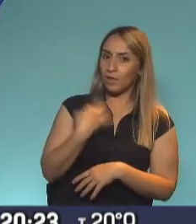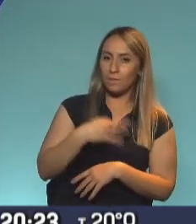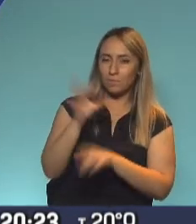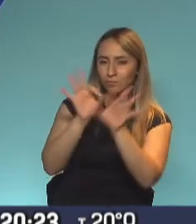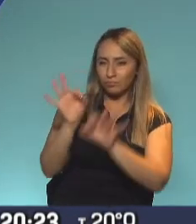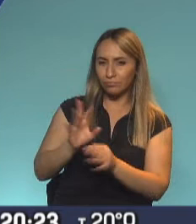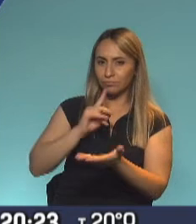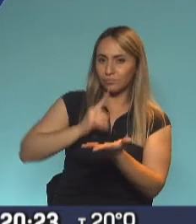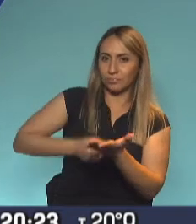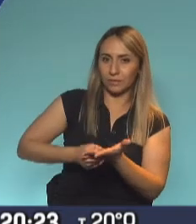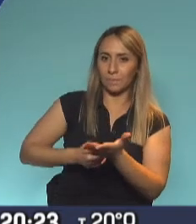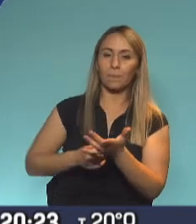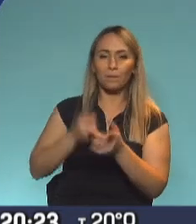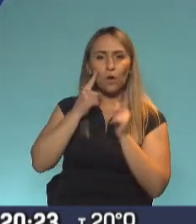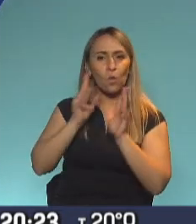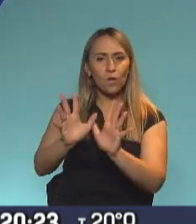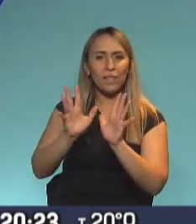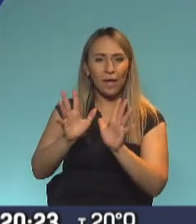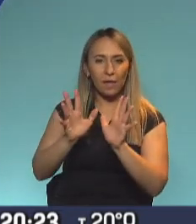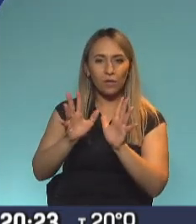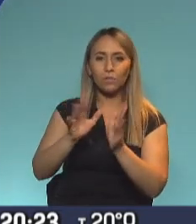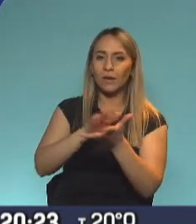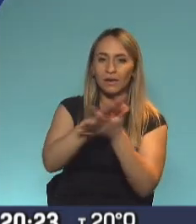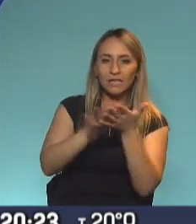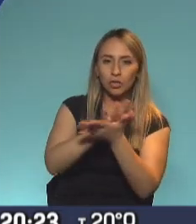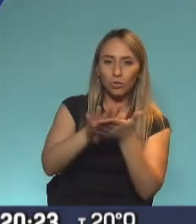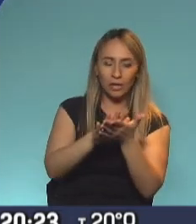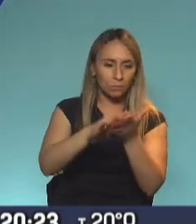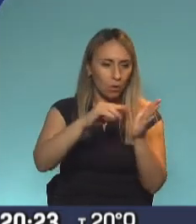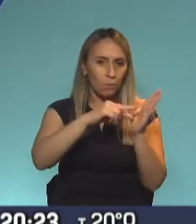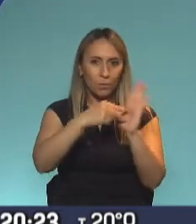para resolver todos los desequilibrios existentes. Casi